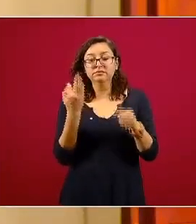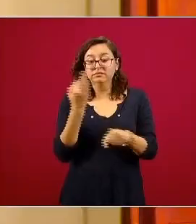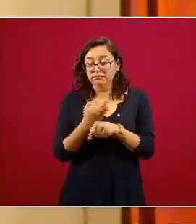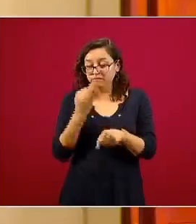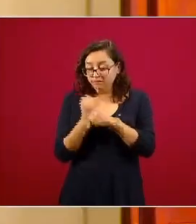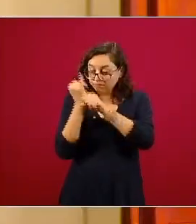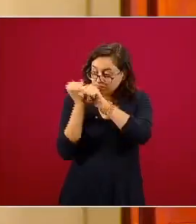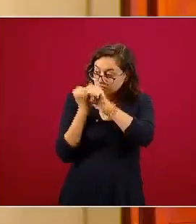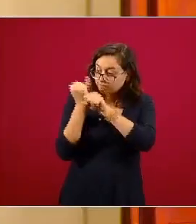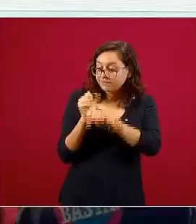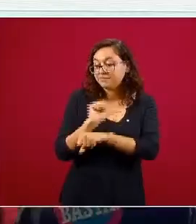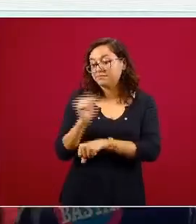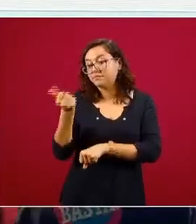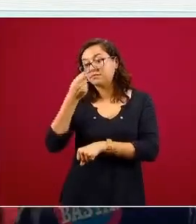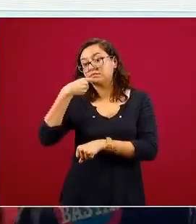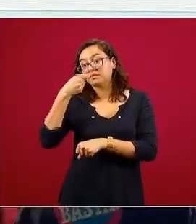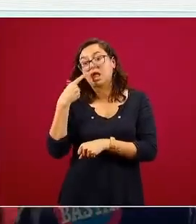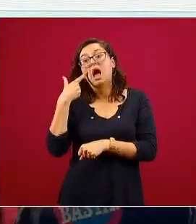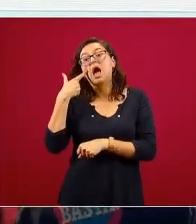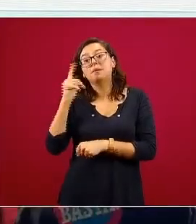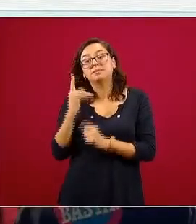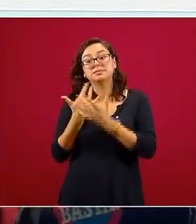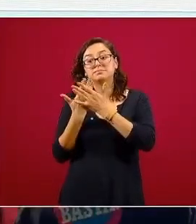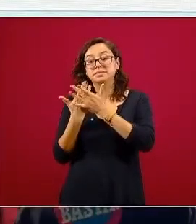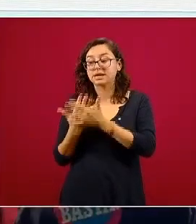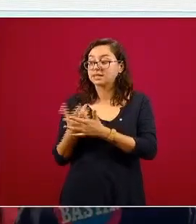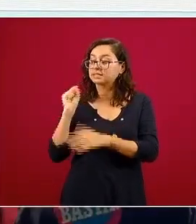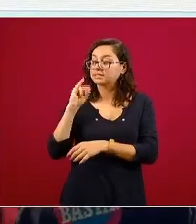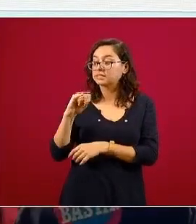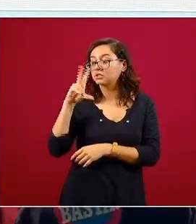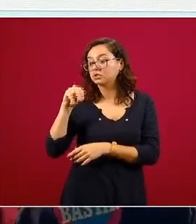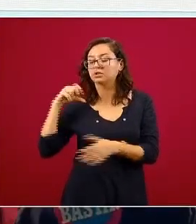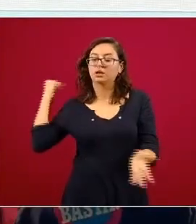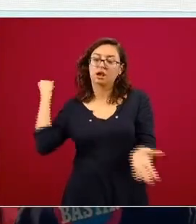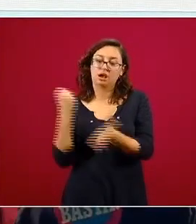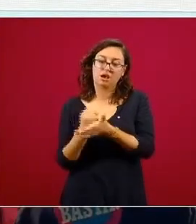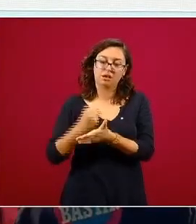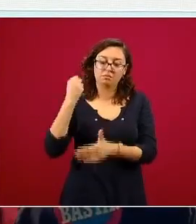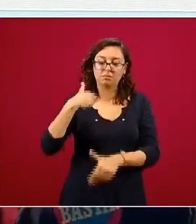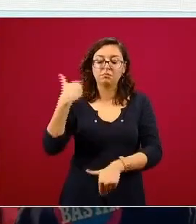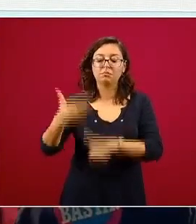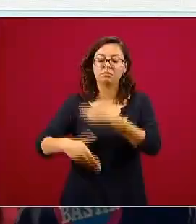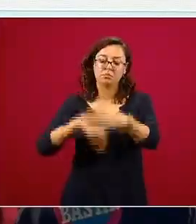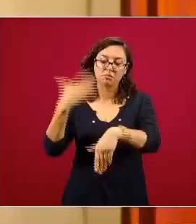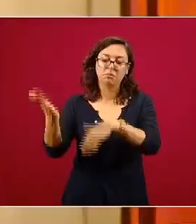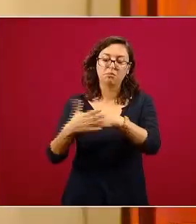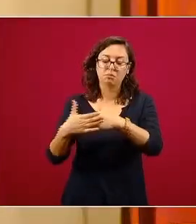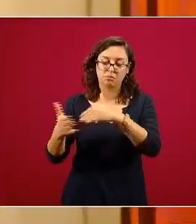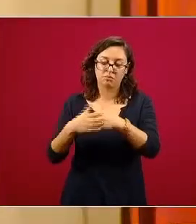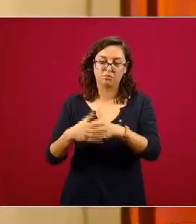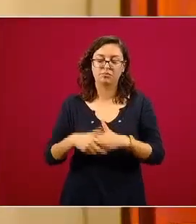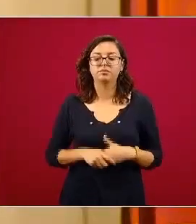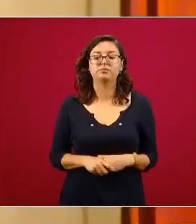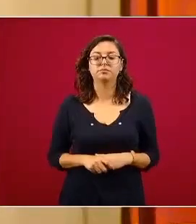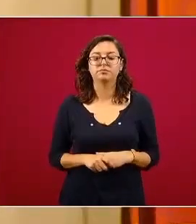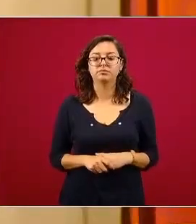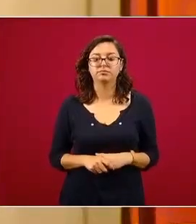ser analizados y, en su caso, aprobados para entrar en su fase de ensayo